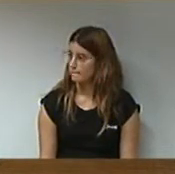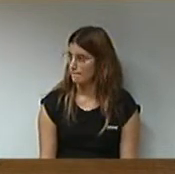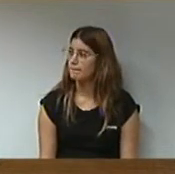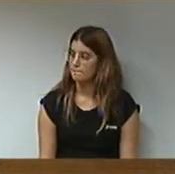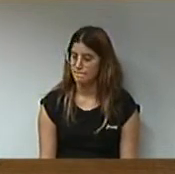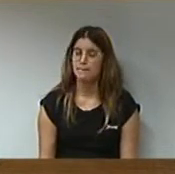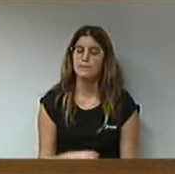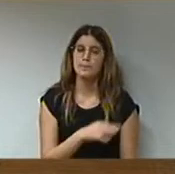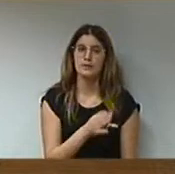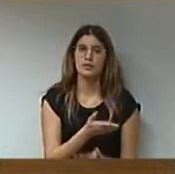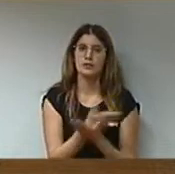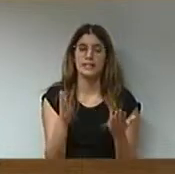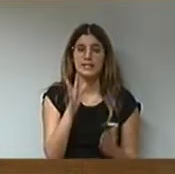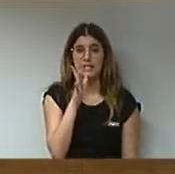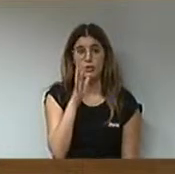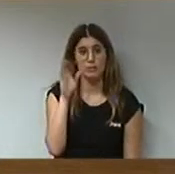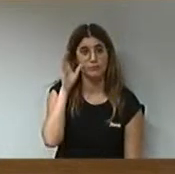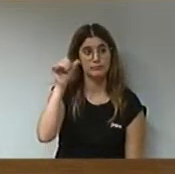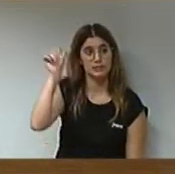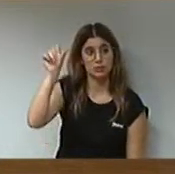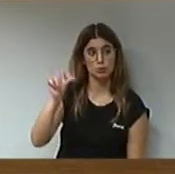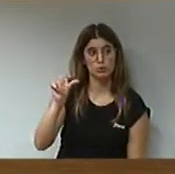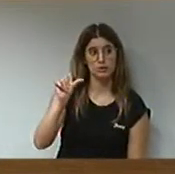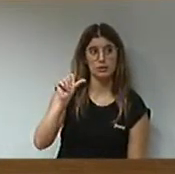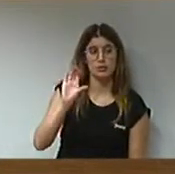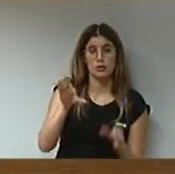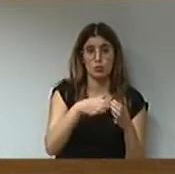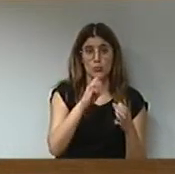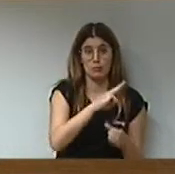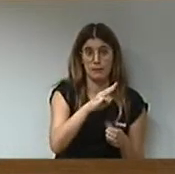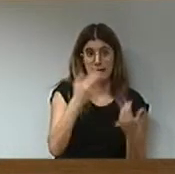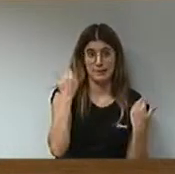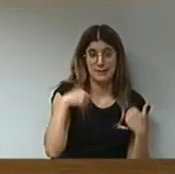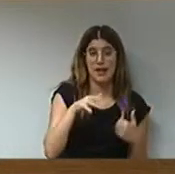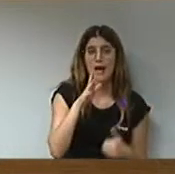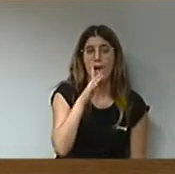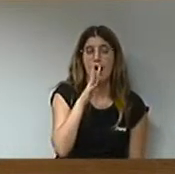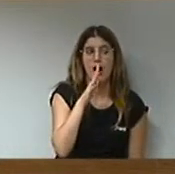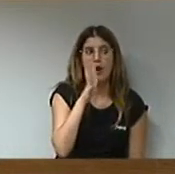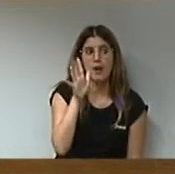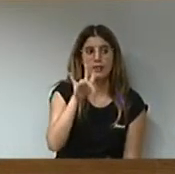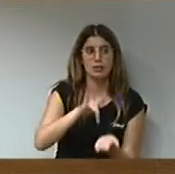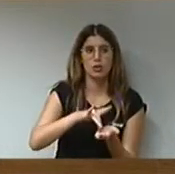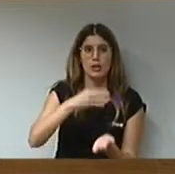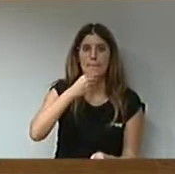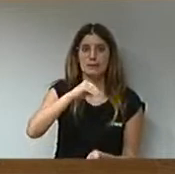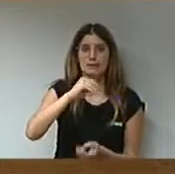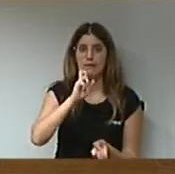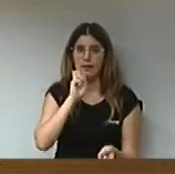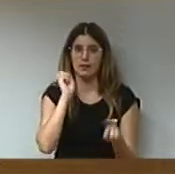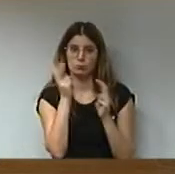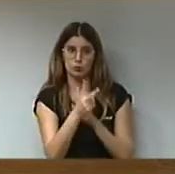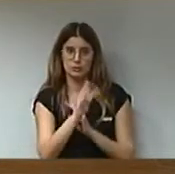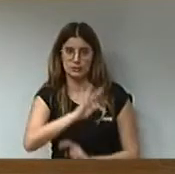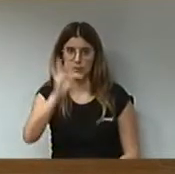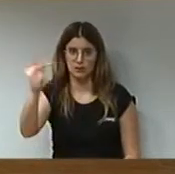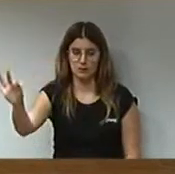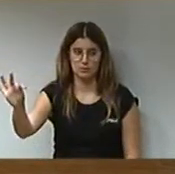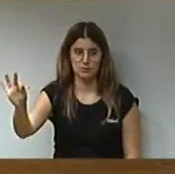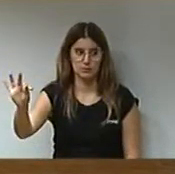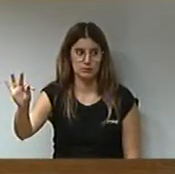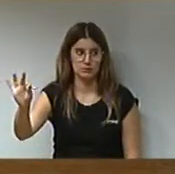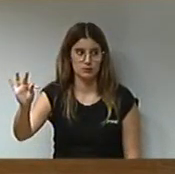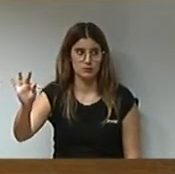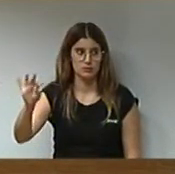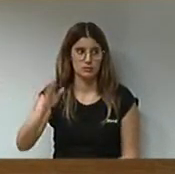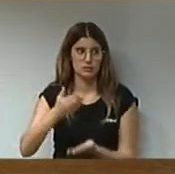Señorías, una vegada escoltada la intervenció del Grup Parlamentari Popular, el president realitzarà la contestació